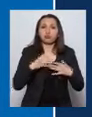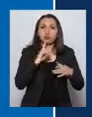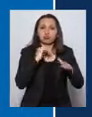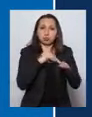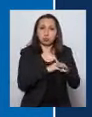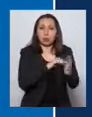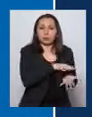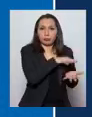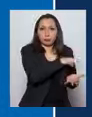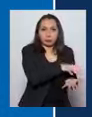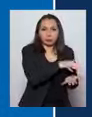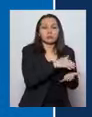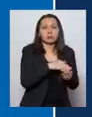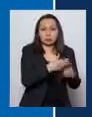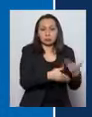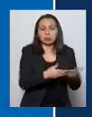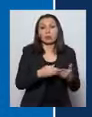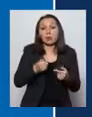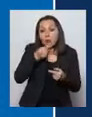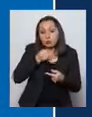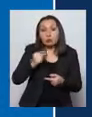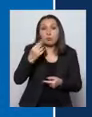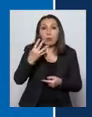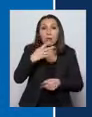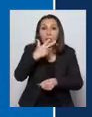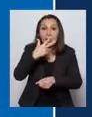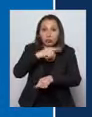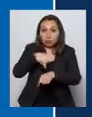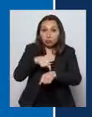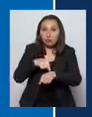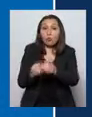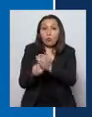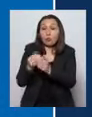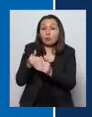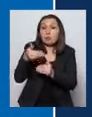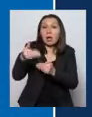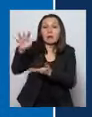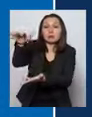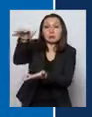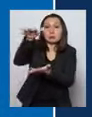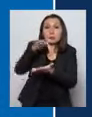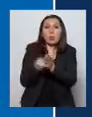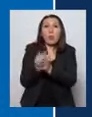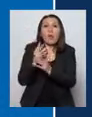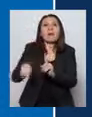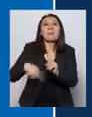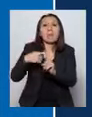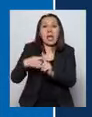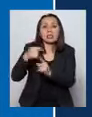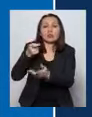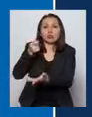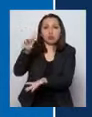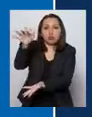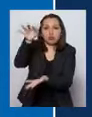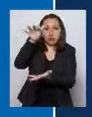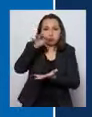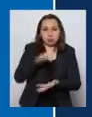y en los próximos 48 horas llega un número significativo de estas máquinas al país